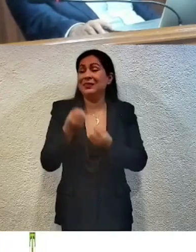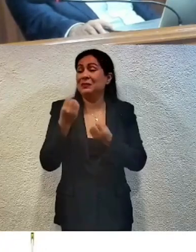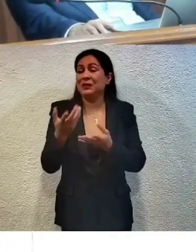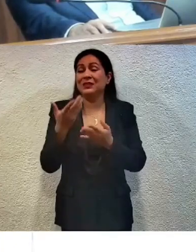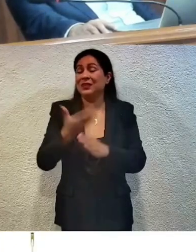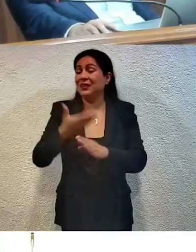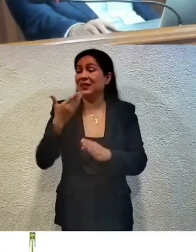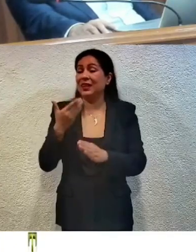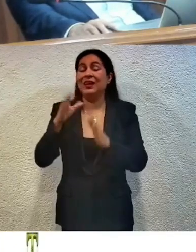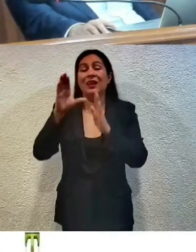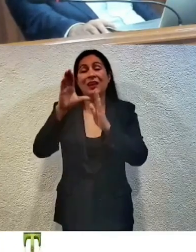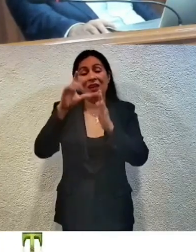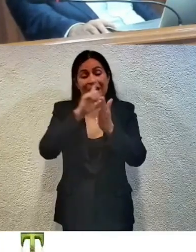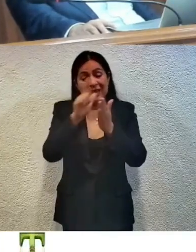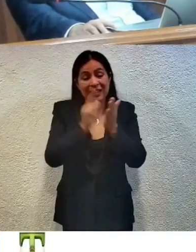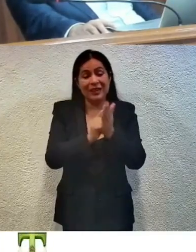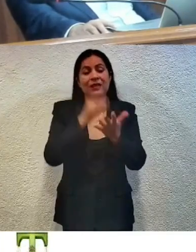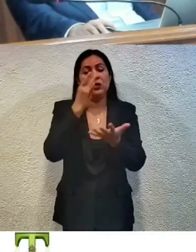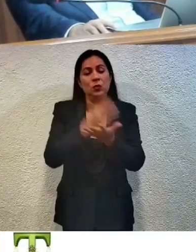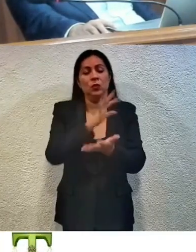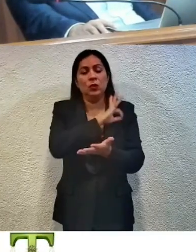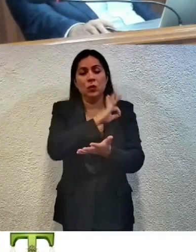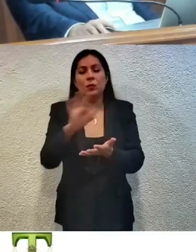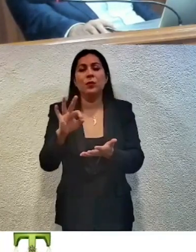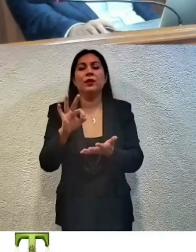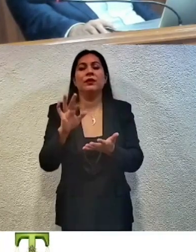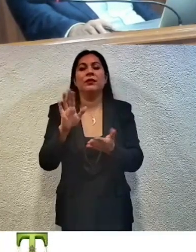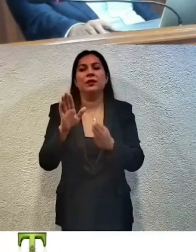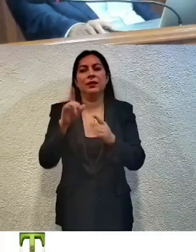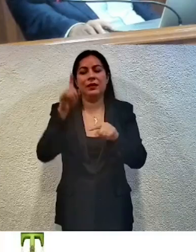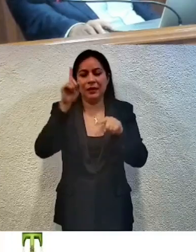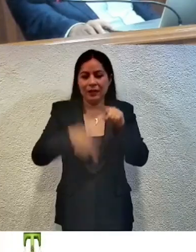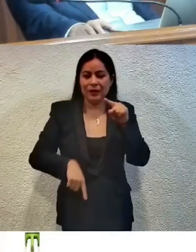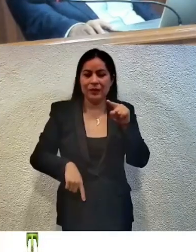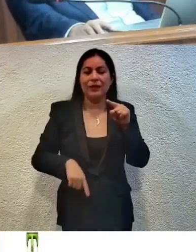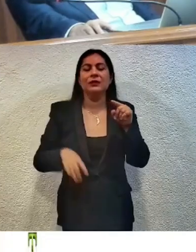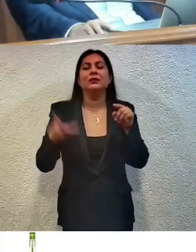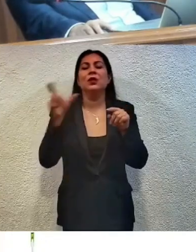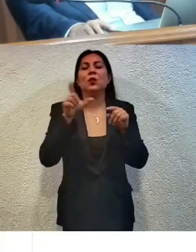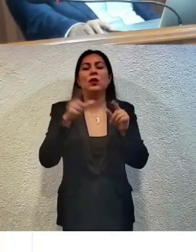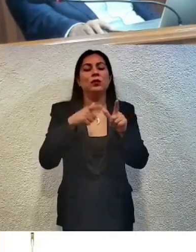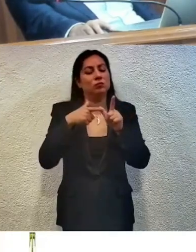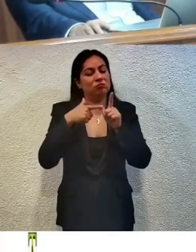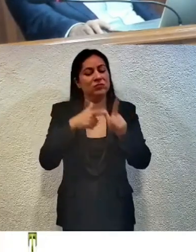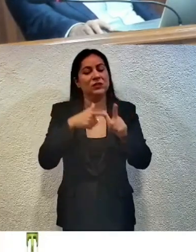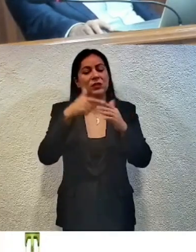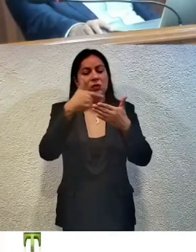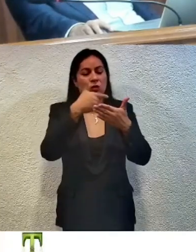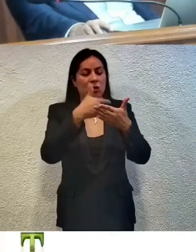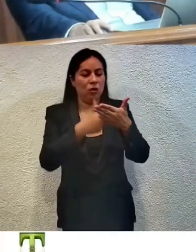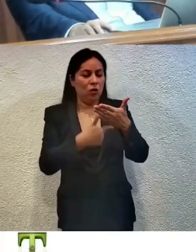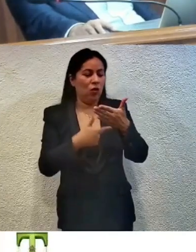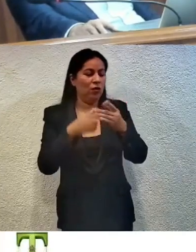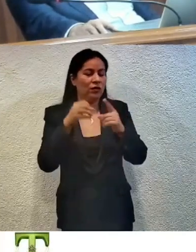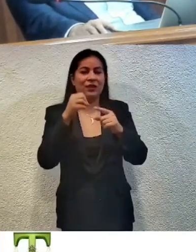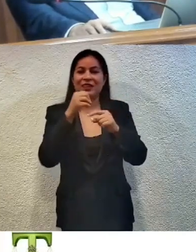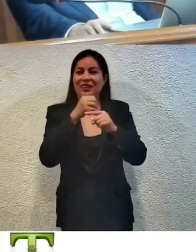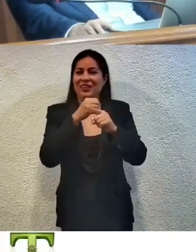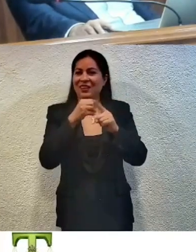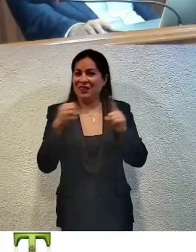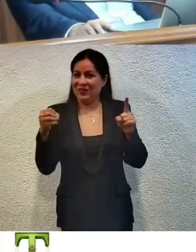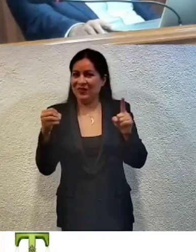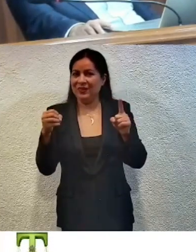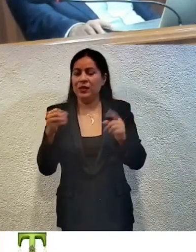previsto en la ley y solo podrá afectarse cuando, siguiendo el orden de prelación, no se